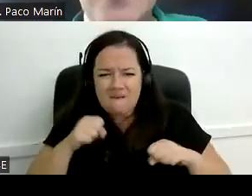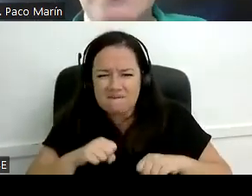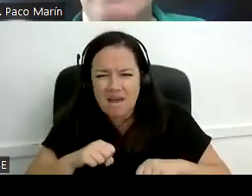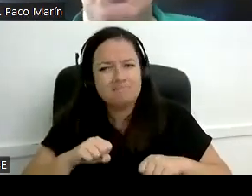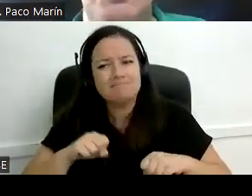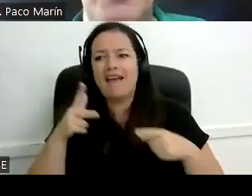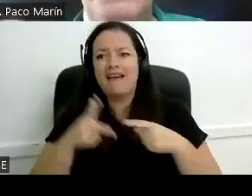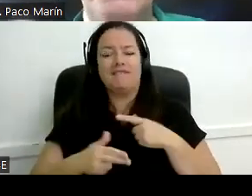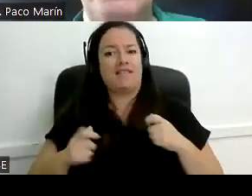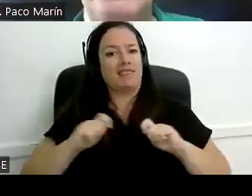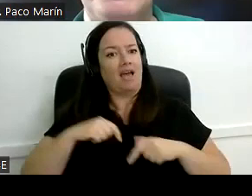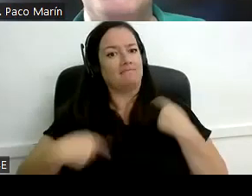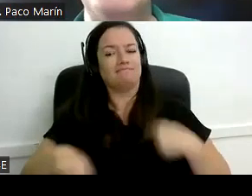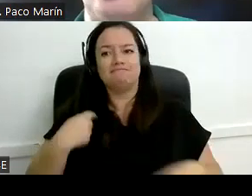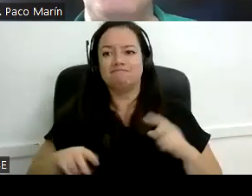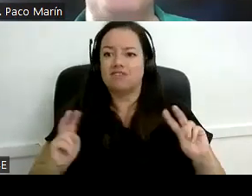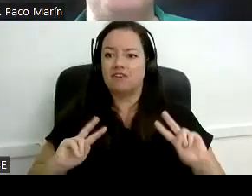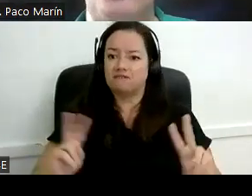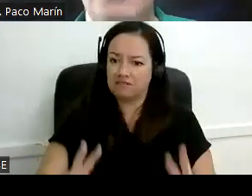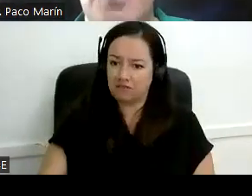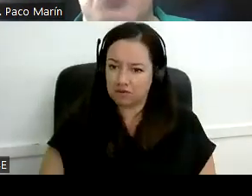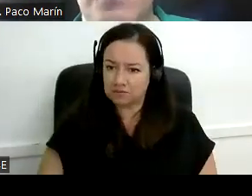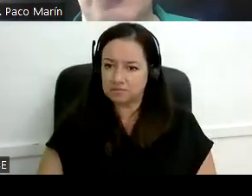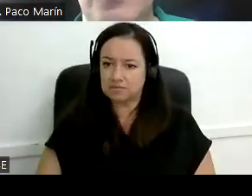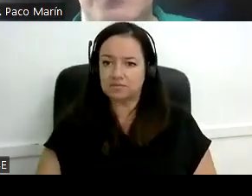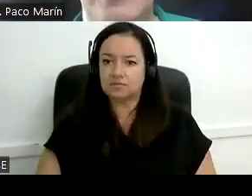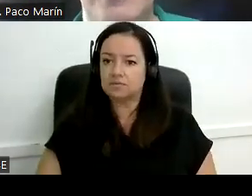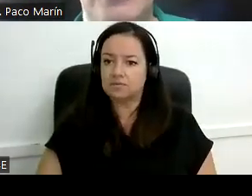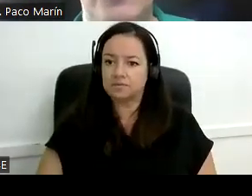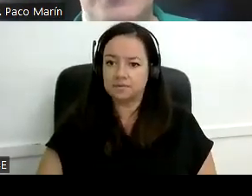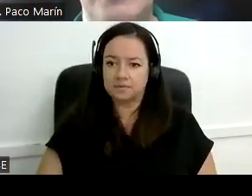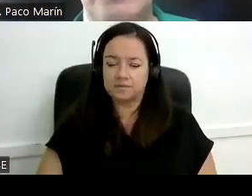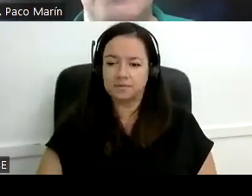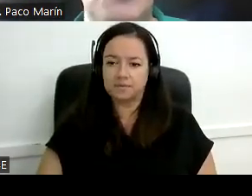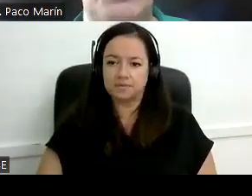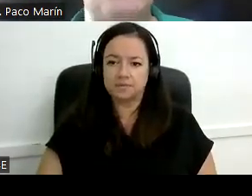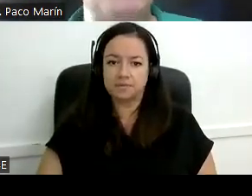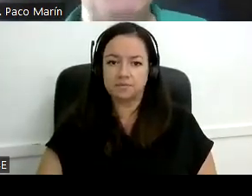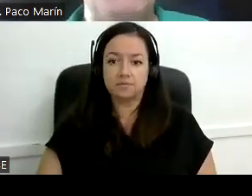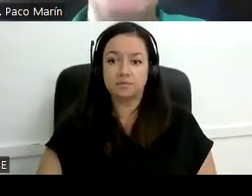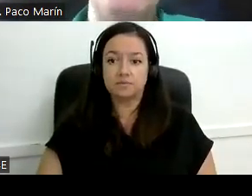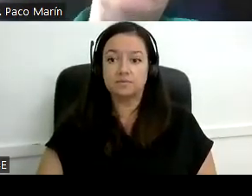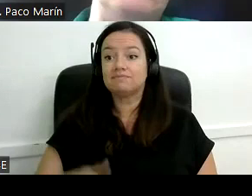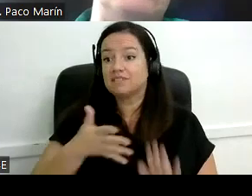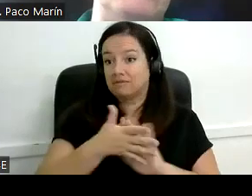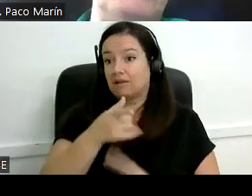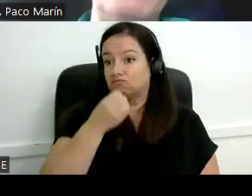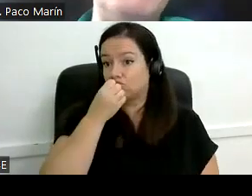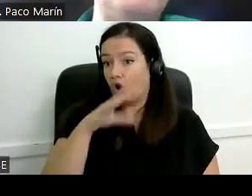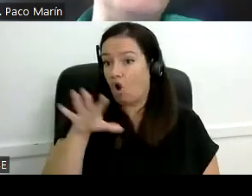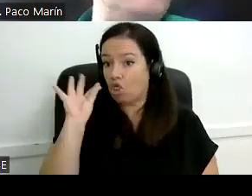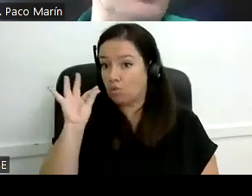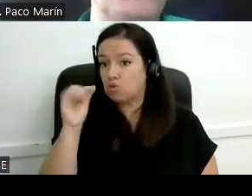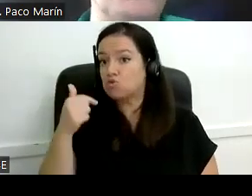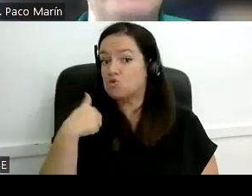vitamina E, el coenzima Q10, el zinc y el selenio, que como hemos dicho son potentes antioxidantes. Por lo tanto, es una buena opción y yo os lo